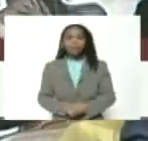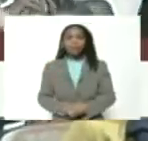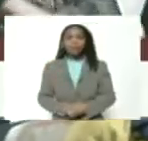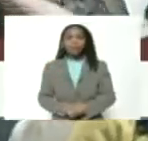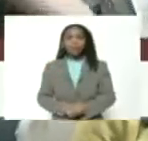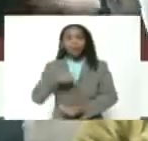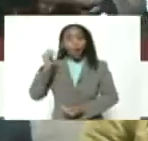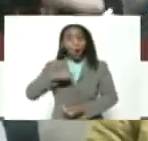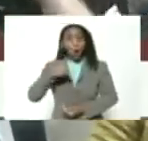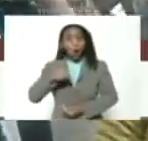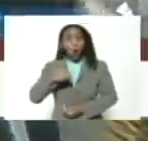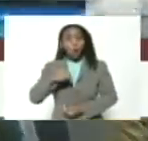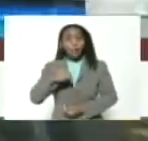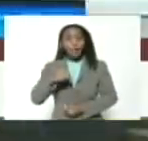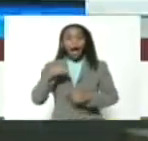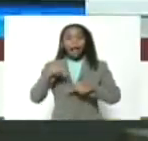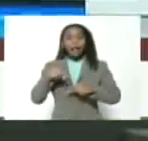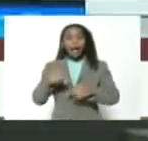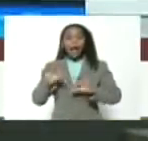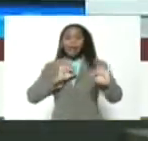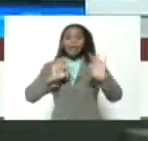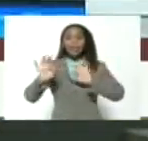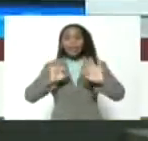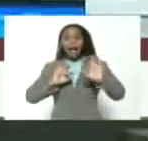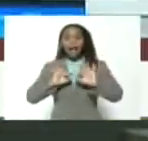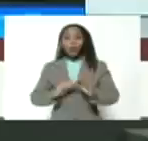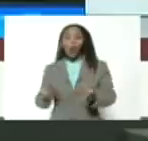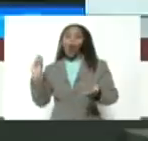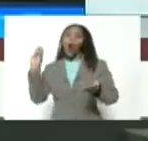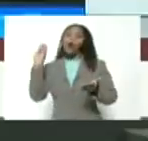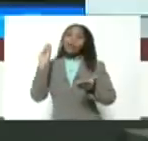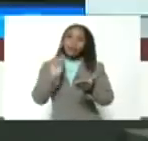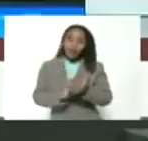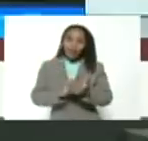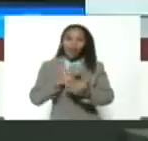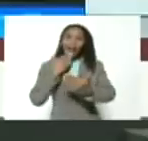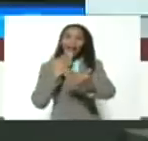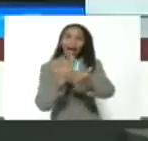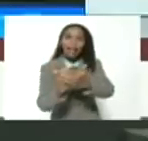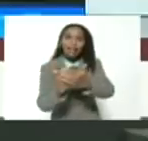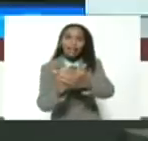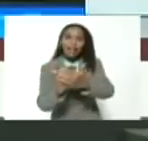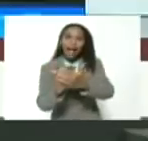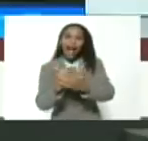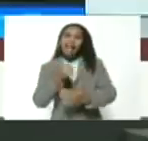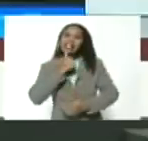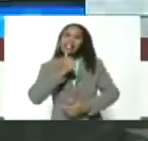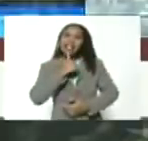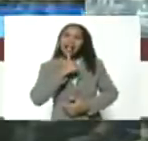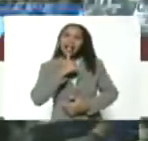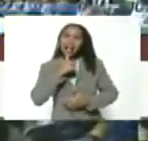Estamos hoy en el Teresa Carreño otra vez, gracias